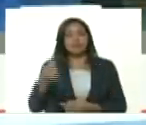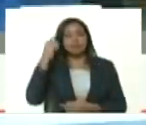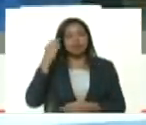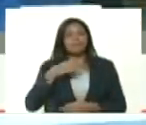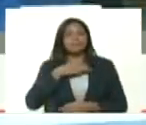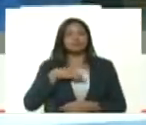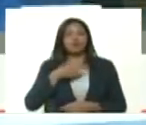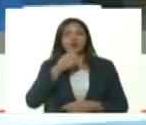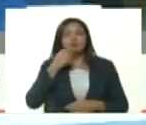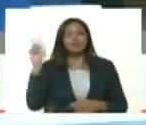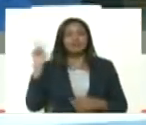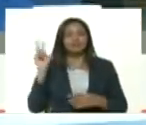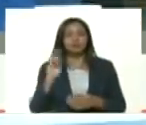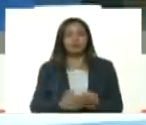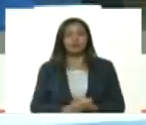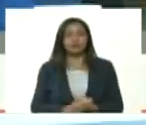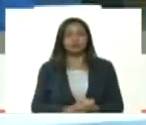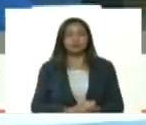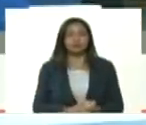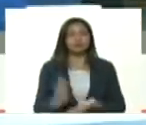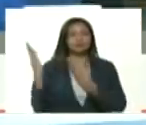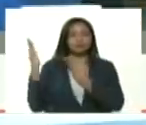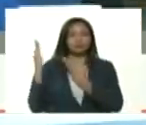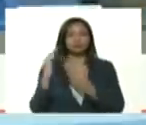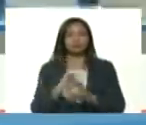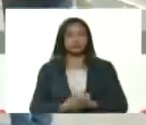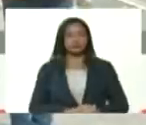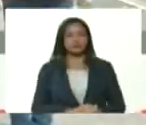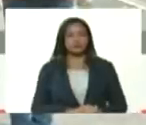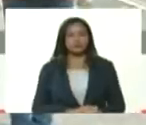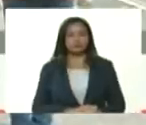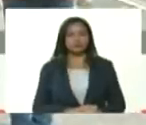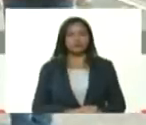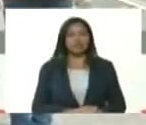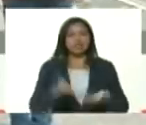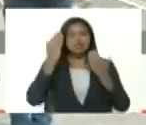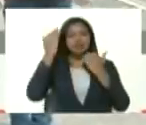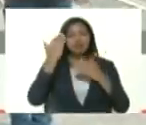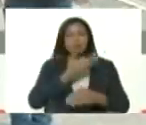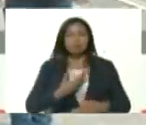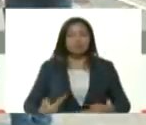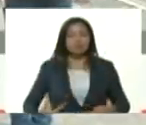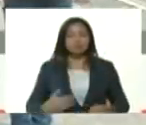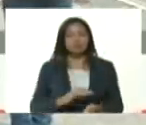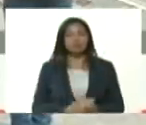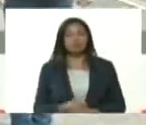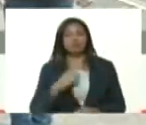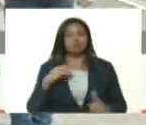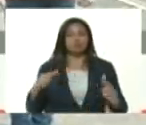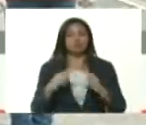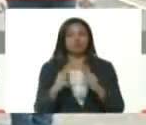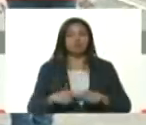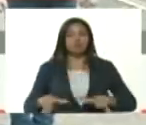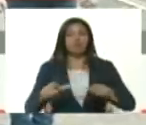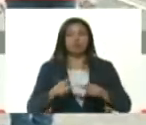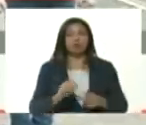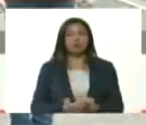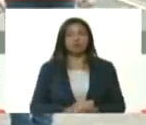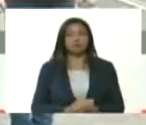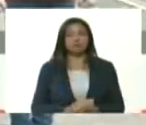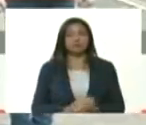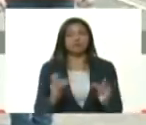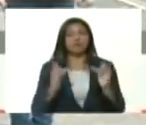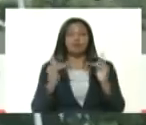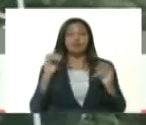misión Venezuela Bella. Don Freddy Bernal, adelante. Saludos, presidente. Nos encontramos aquí en el